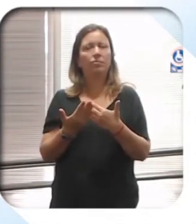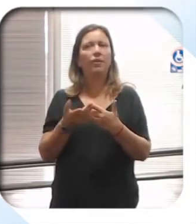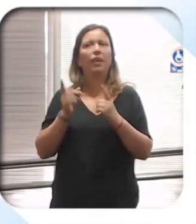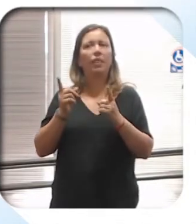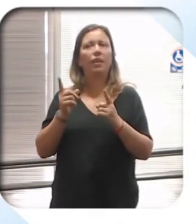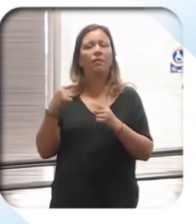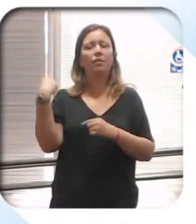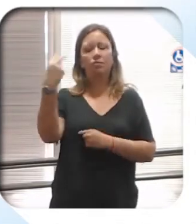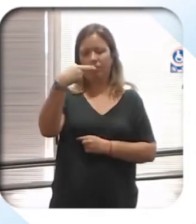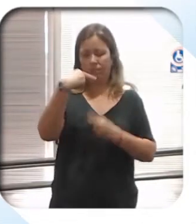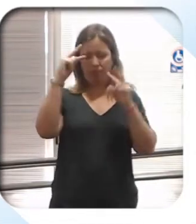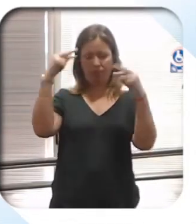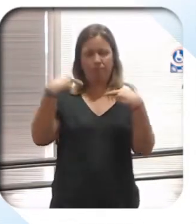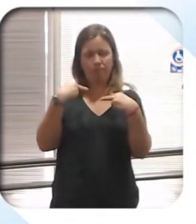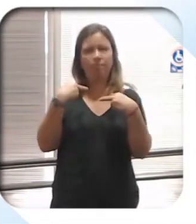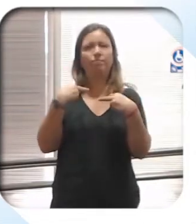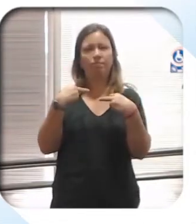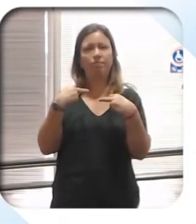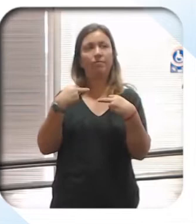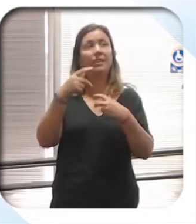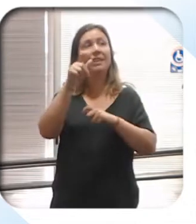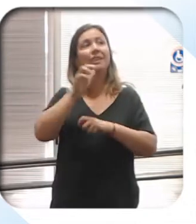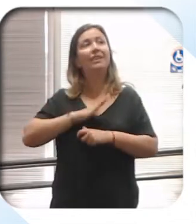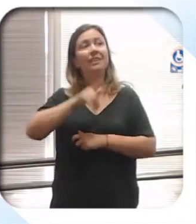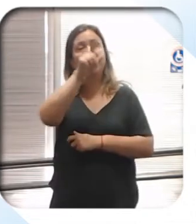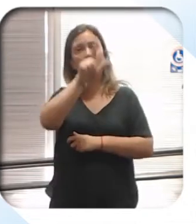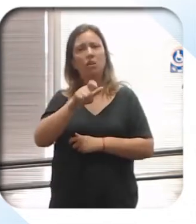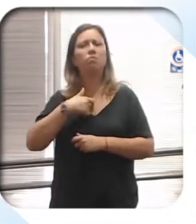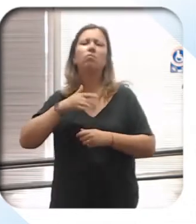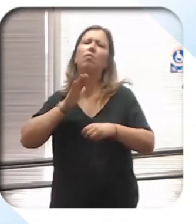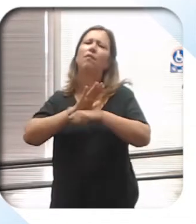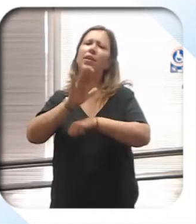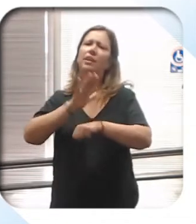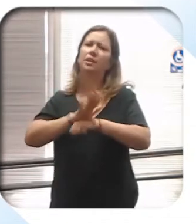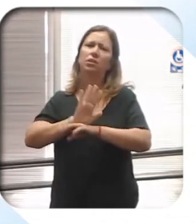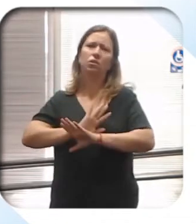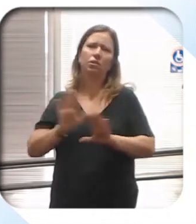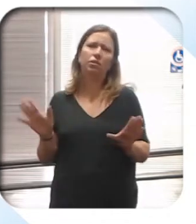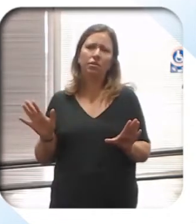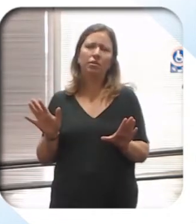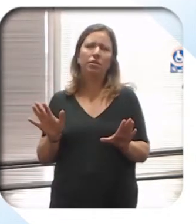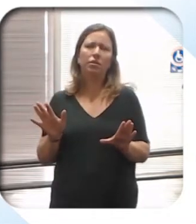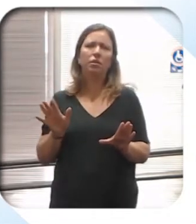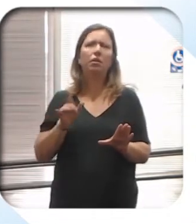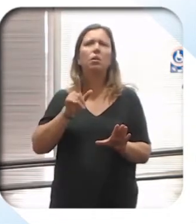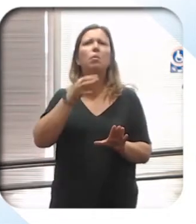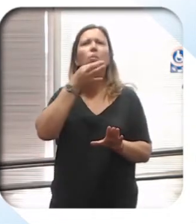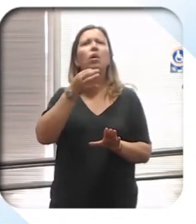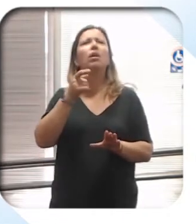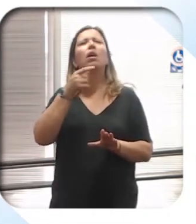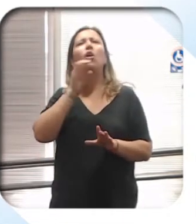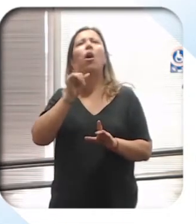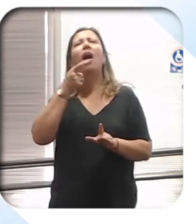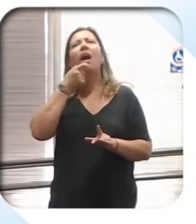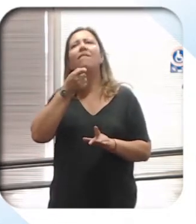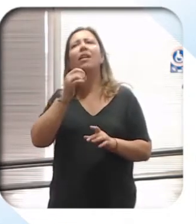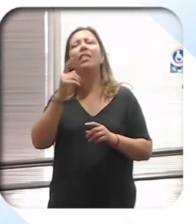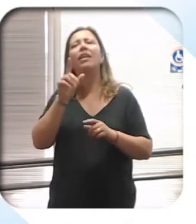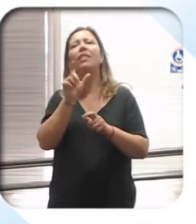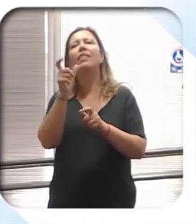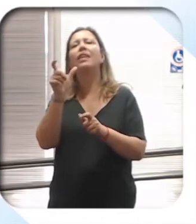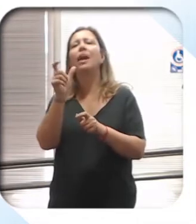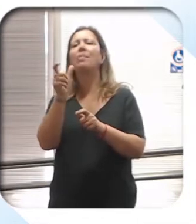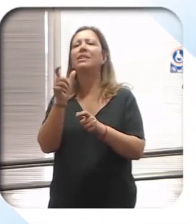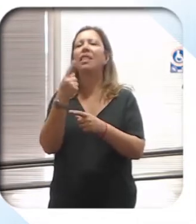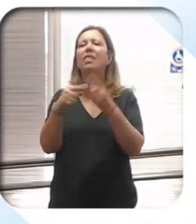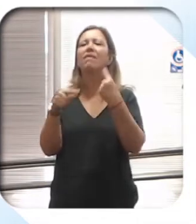es una autocrítica. Y a la señora que recién habló, te felicito, porque la OMS no habla de capacidades diferentes, habla